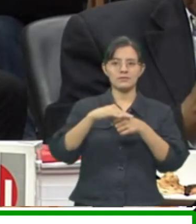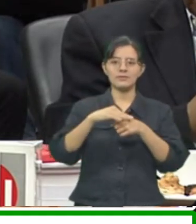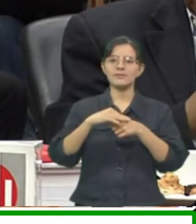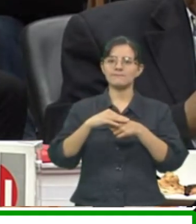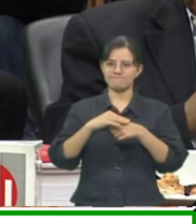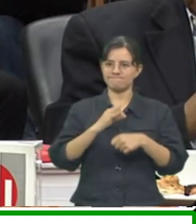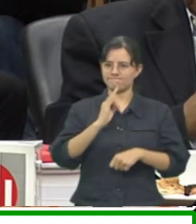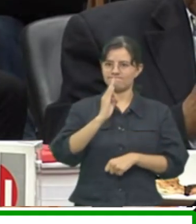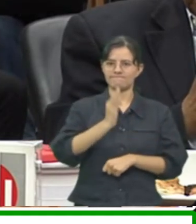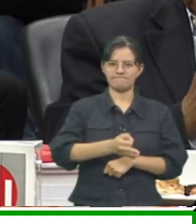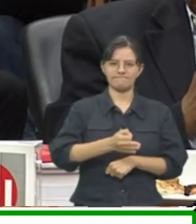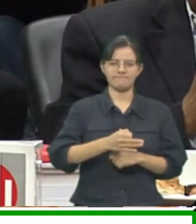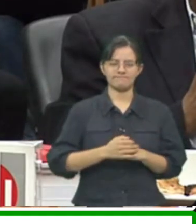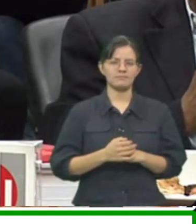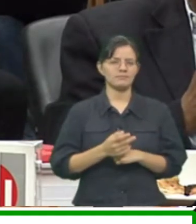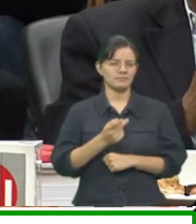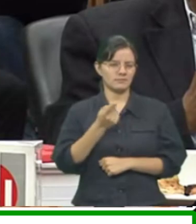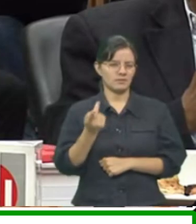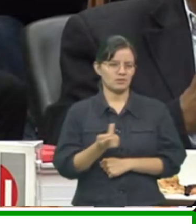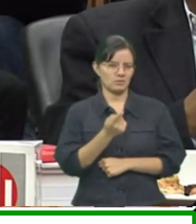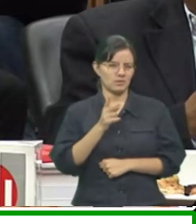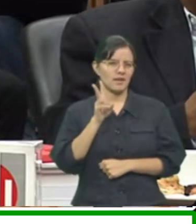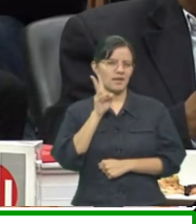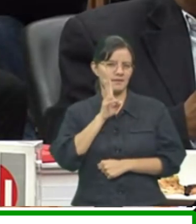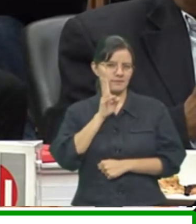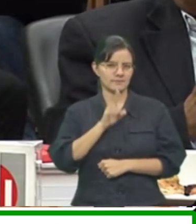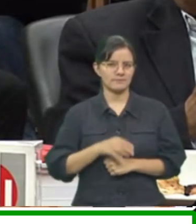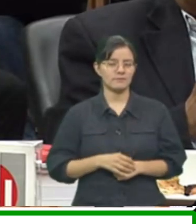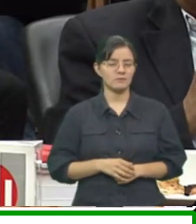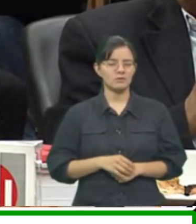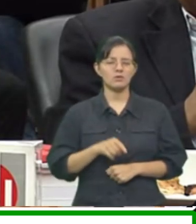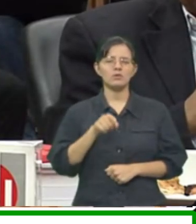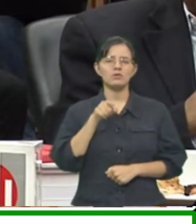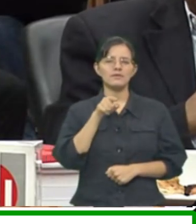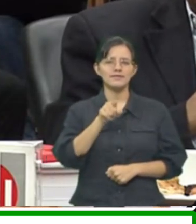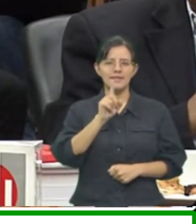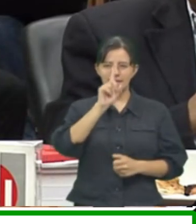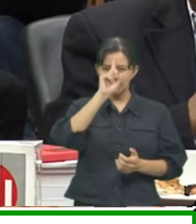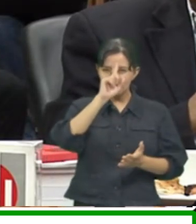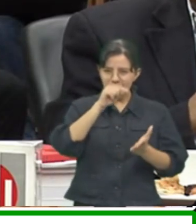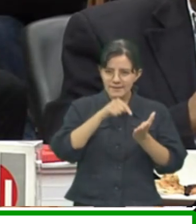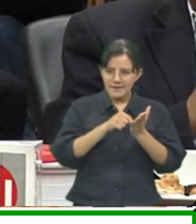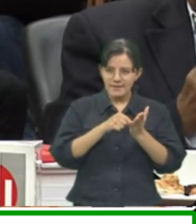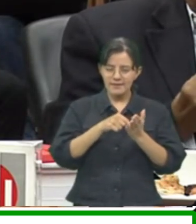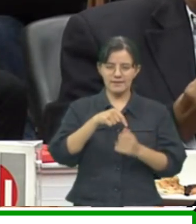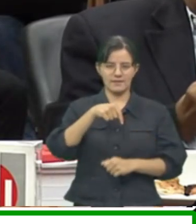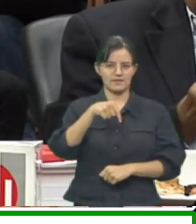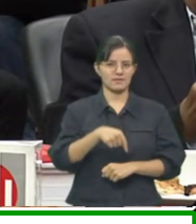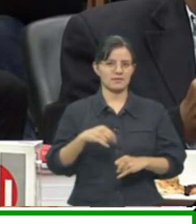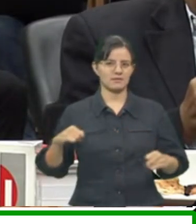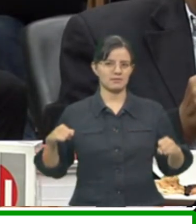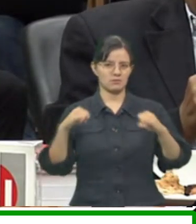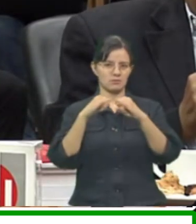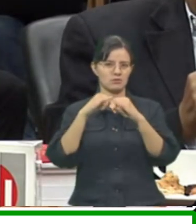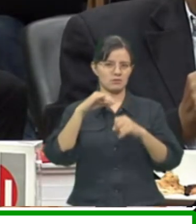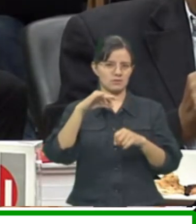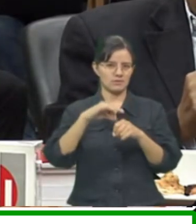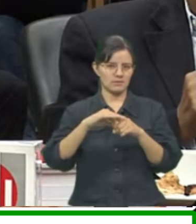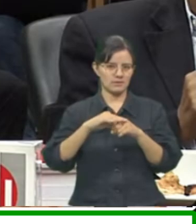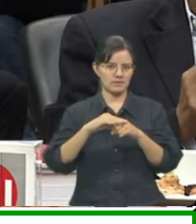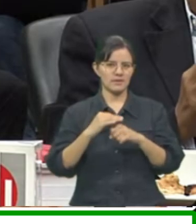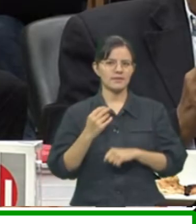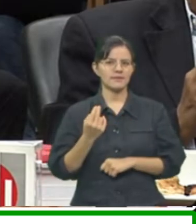La pregunta es, en primera instancia, ¿usted cree que este instituto electoral debe